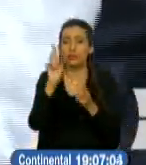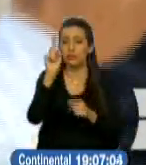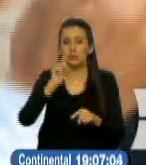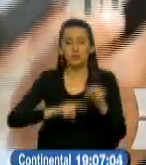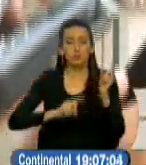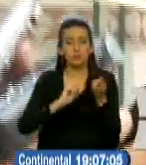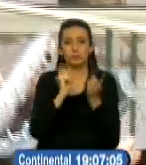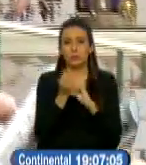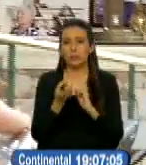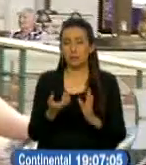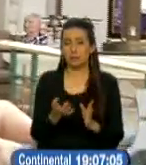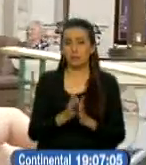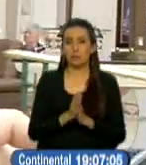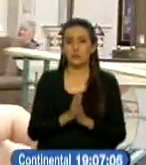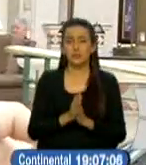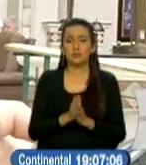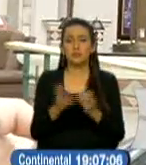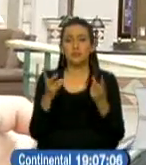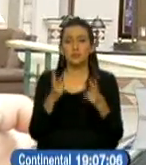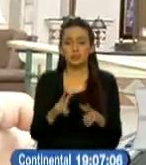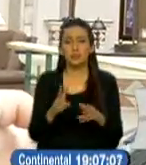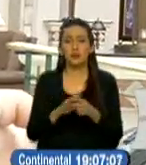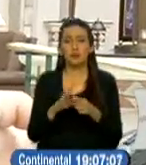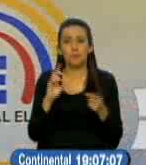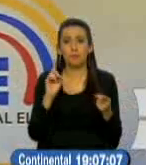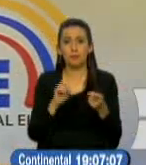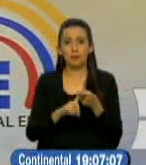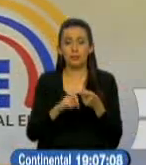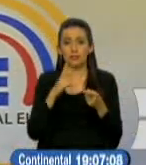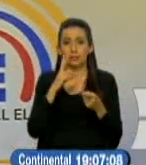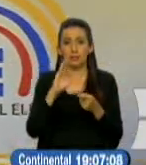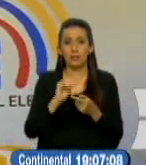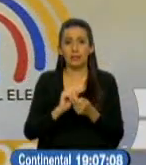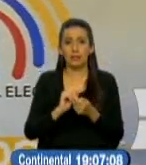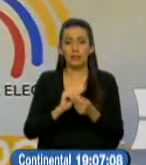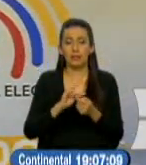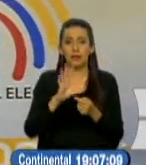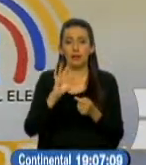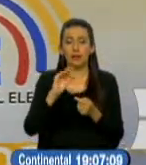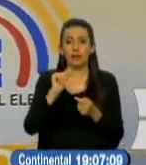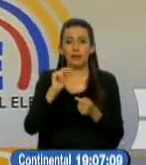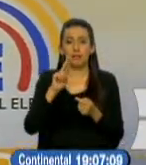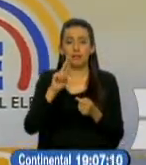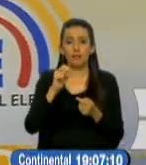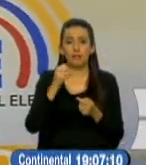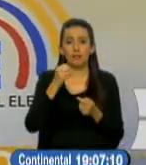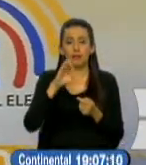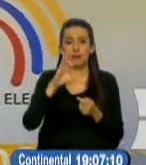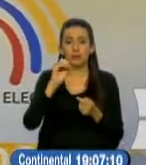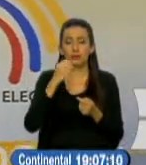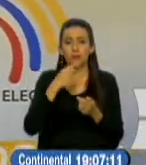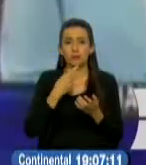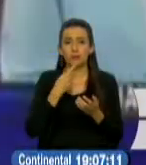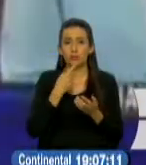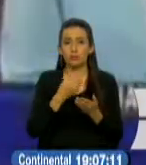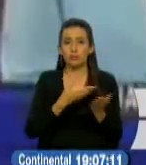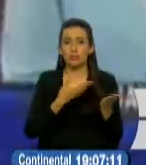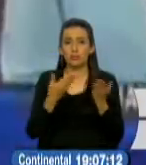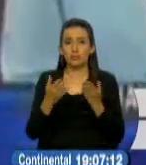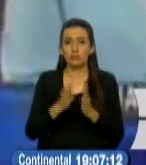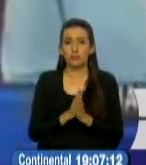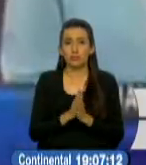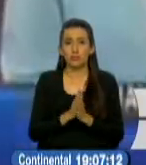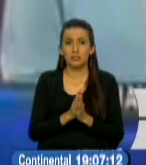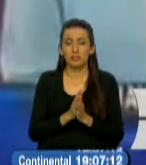propio Camacho, como autoridad electoral, también lo hizo en el año 2009, sin que esto elimine los posteriores recursos administrativos contemplados en la ley. Creo que eso